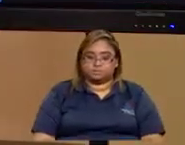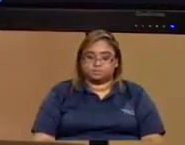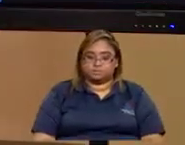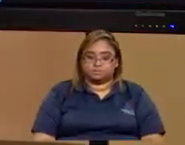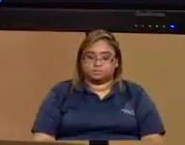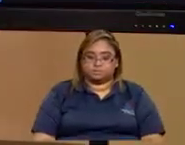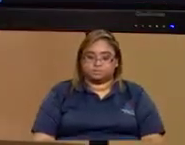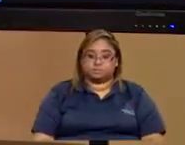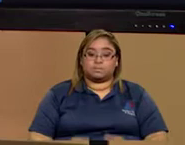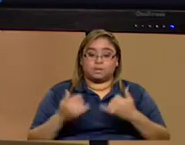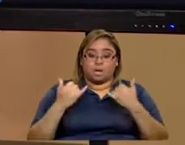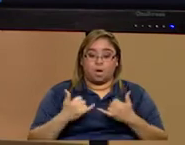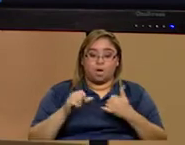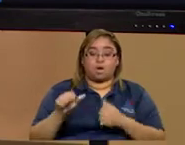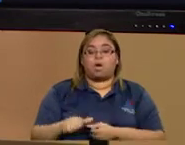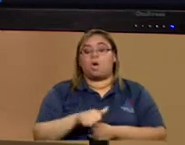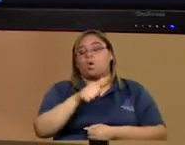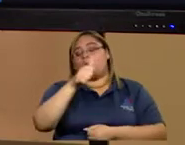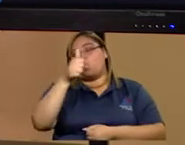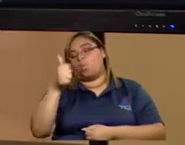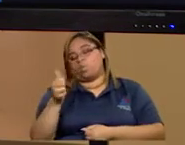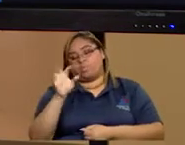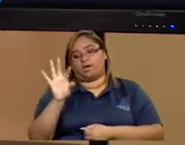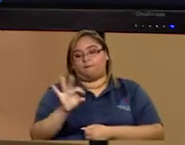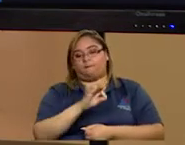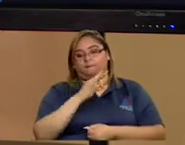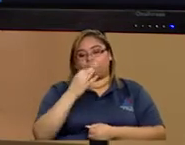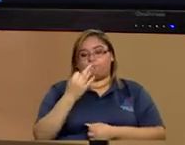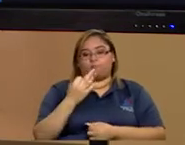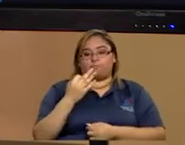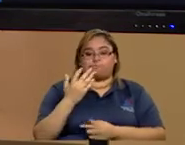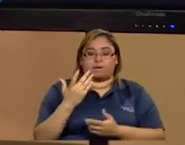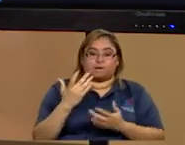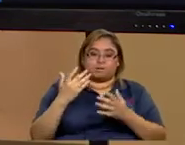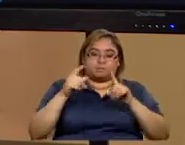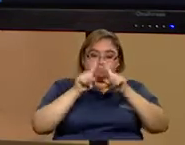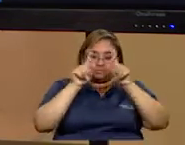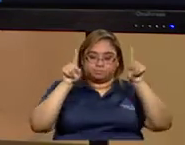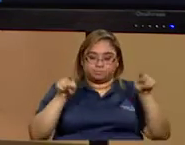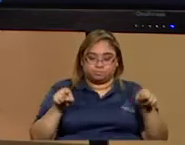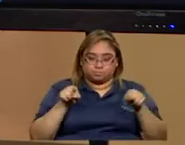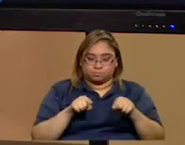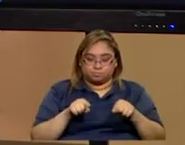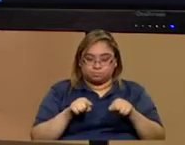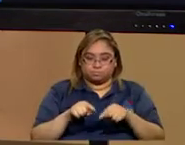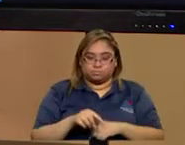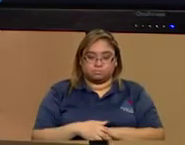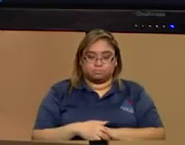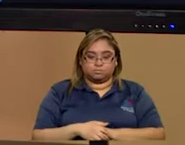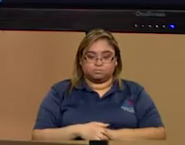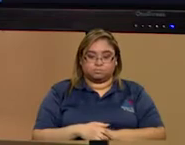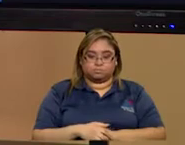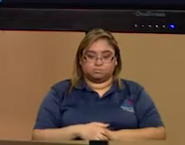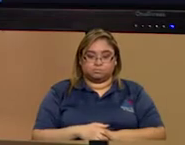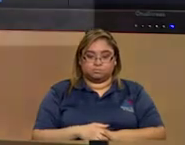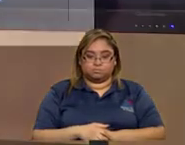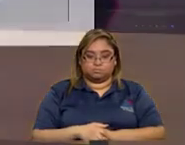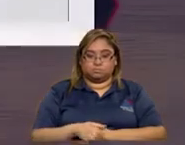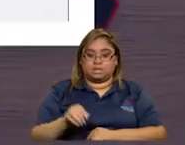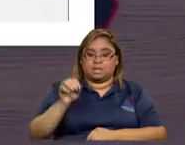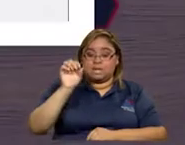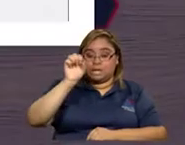Aquí ustedes observan otro tipo de resistencia de precisión, ¿ok?